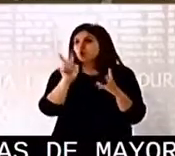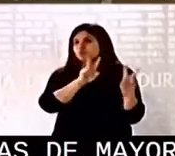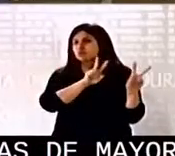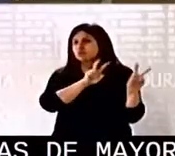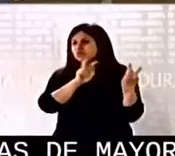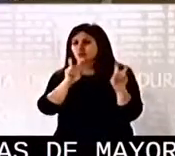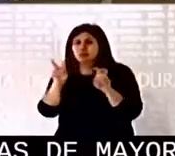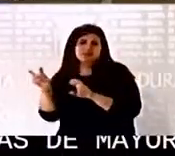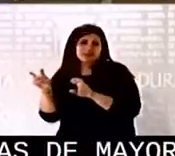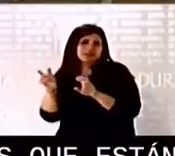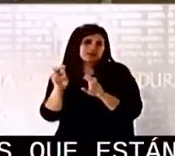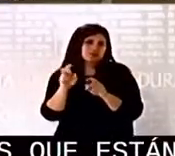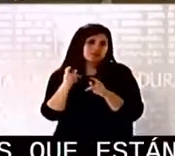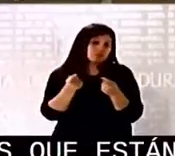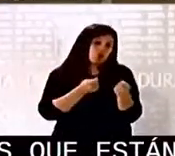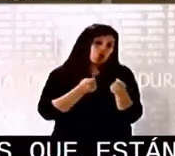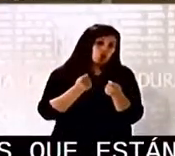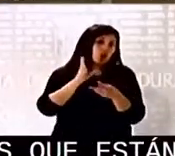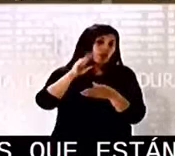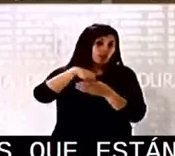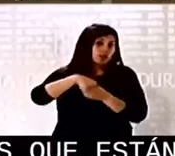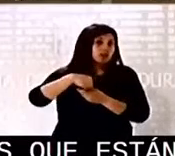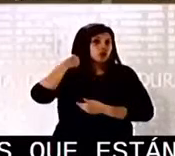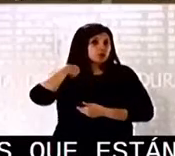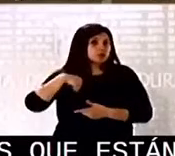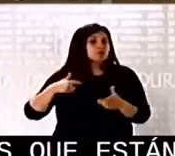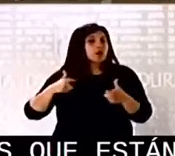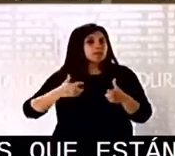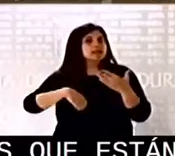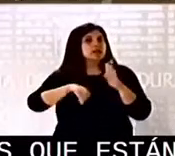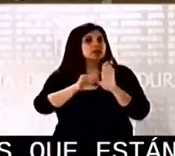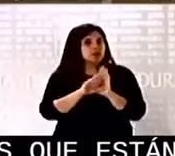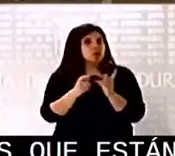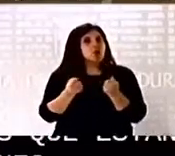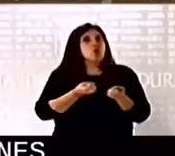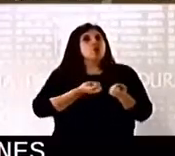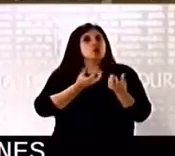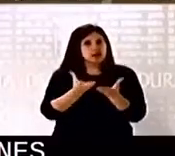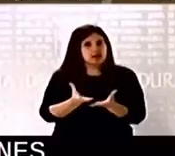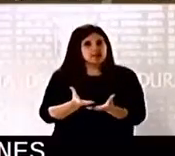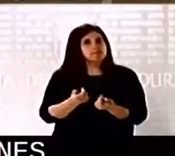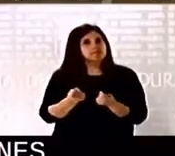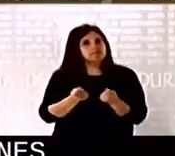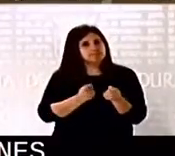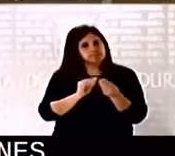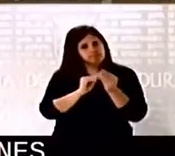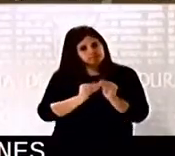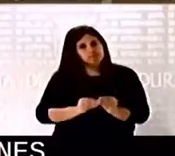que están regulados dentro del ámbito de las órdenes comunicadas.